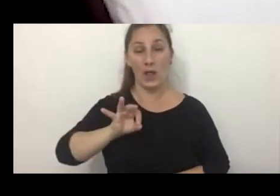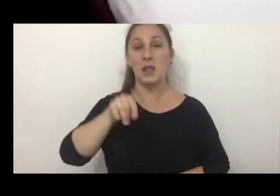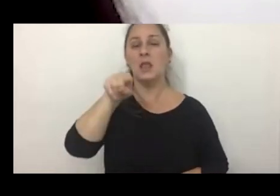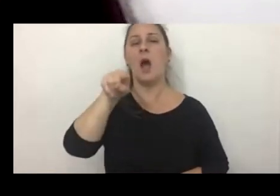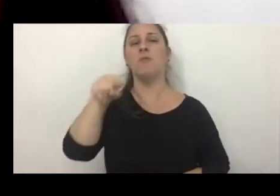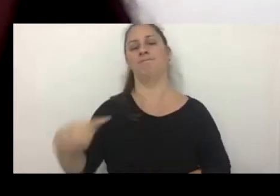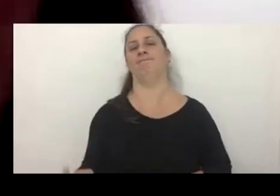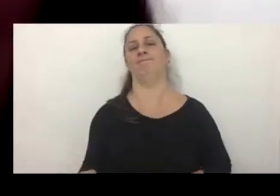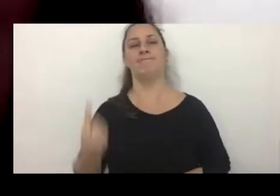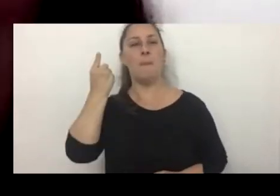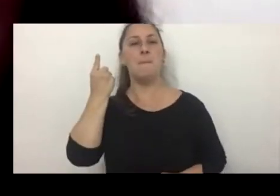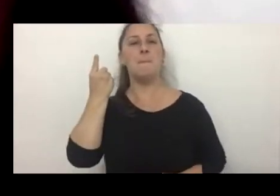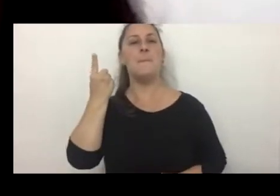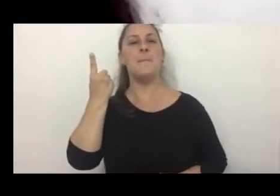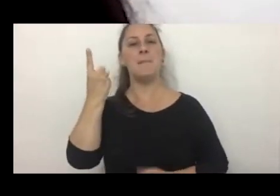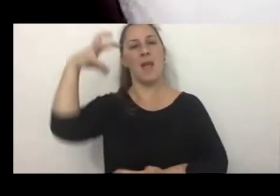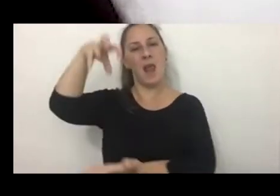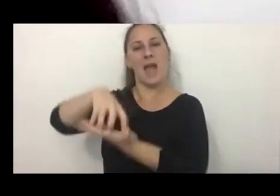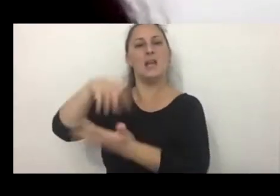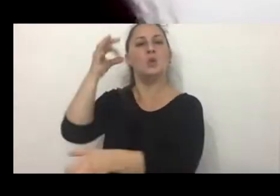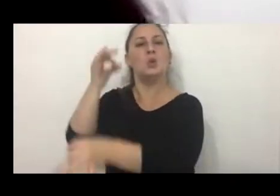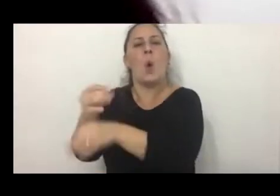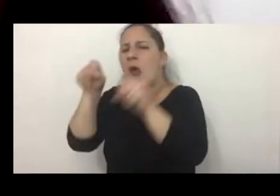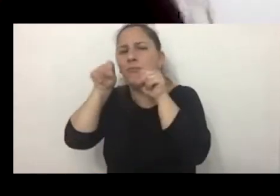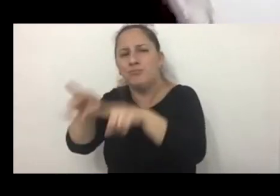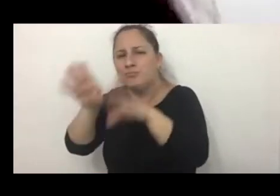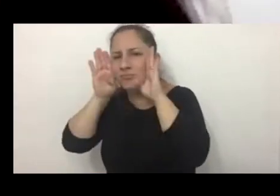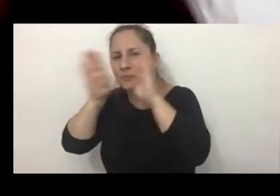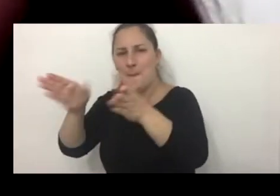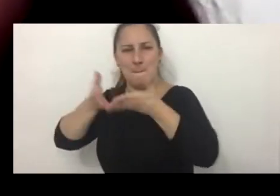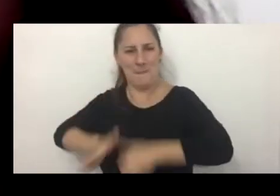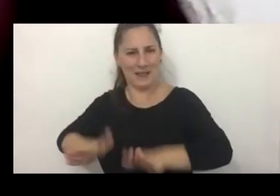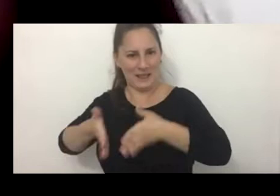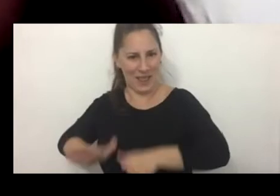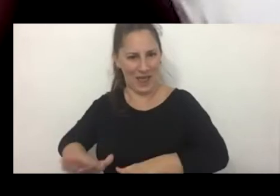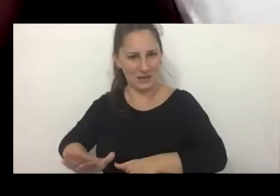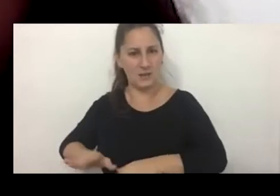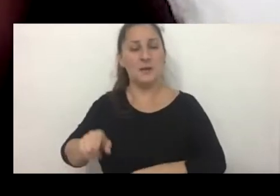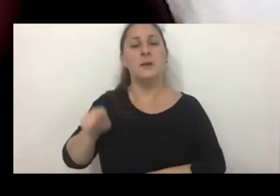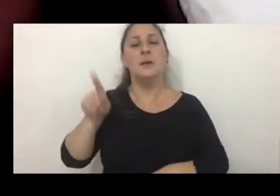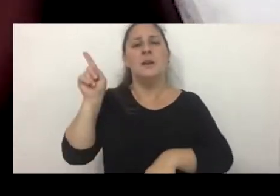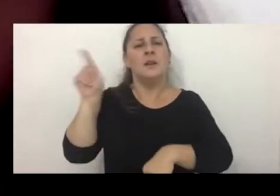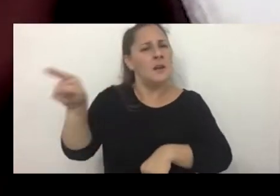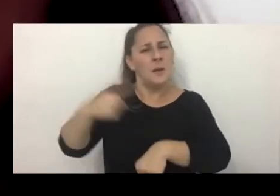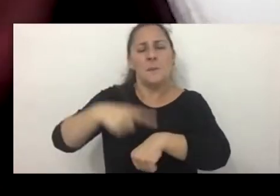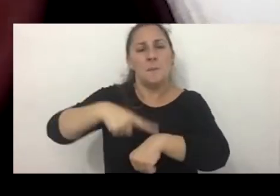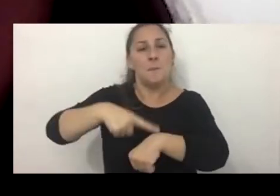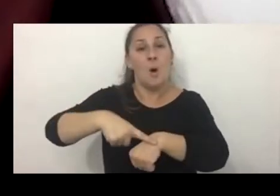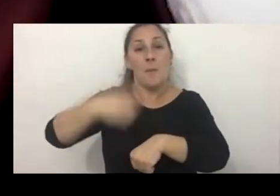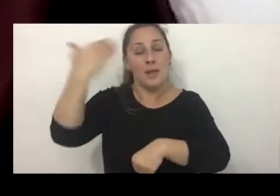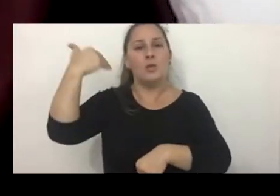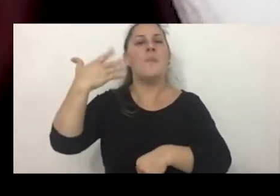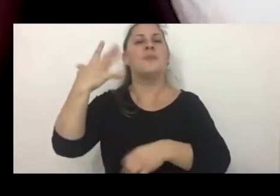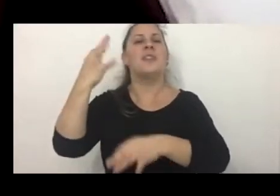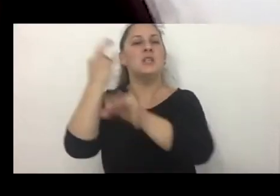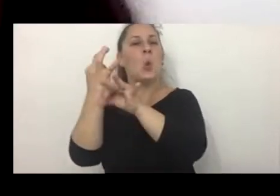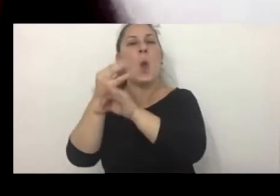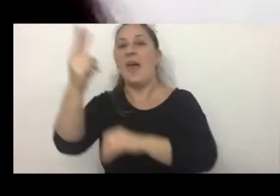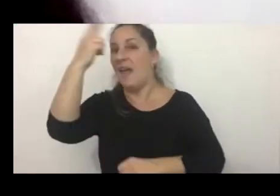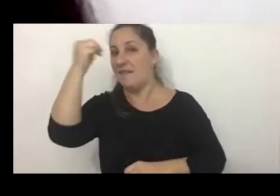algún tipo de título que las avalara a la hora de asistir. En nuestro país puntualmente